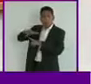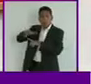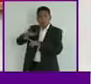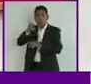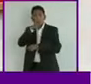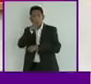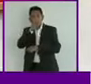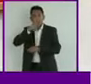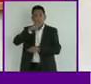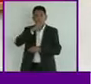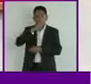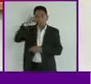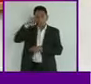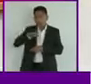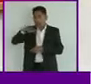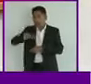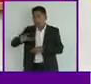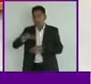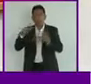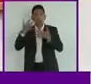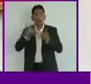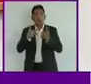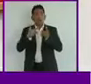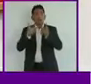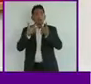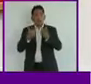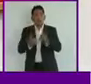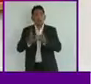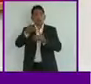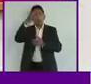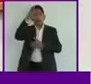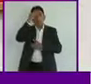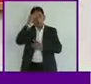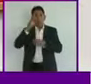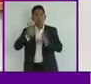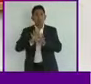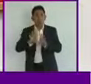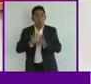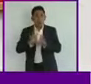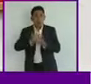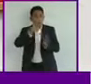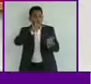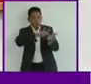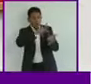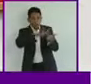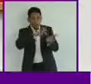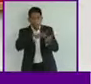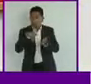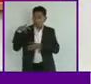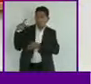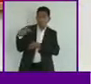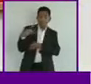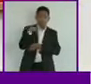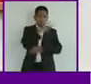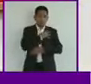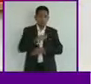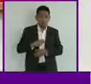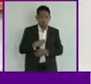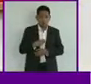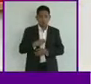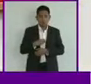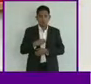a sus hijos para que todo sea más fácil también para los maestros y que los maestros no carguen con toda la carga